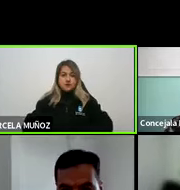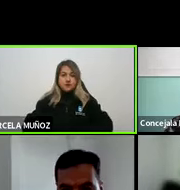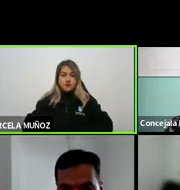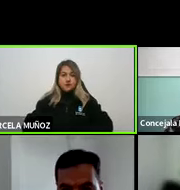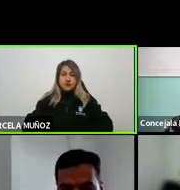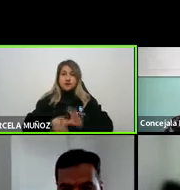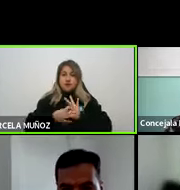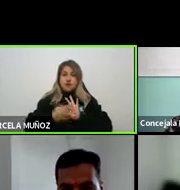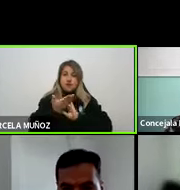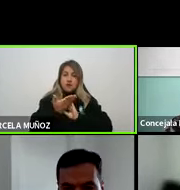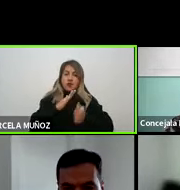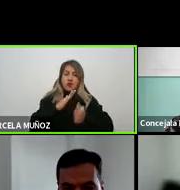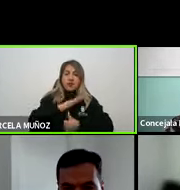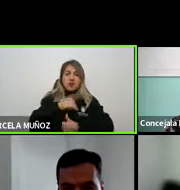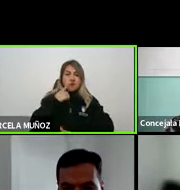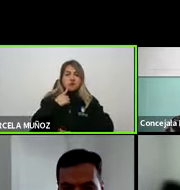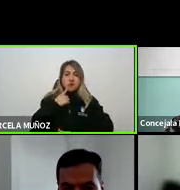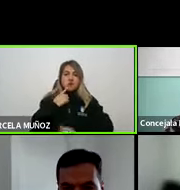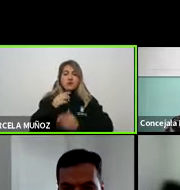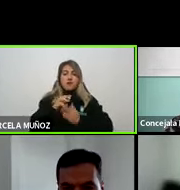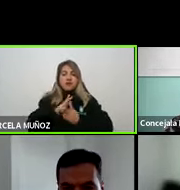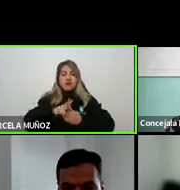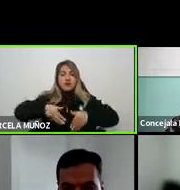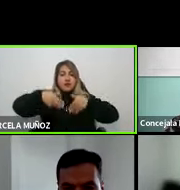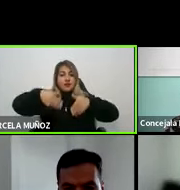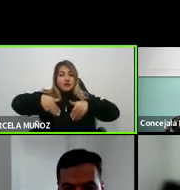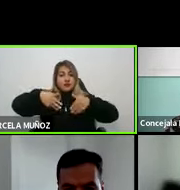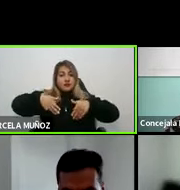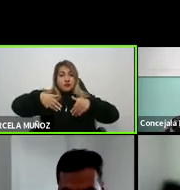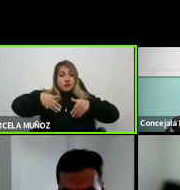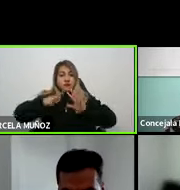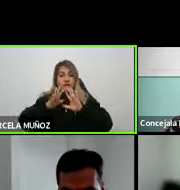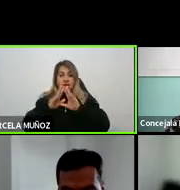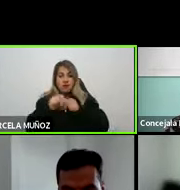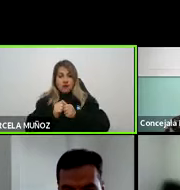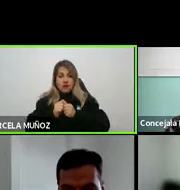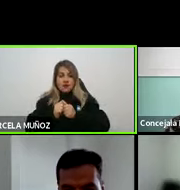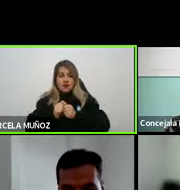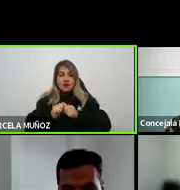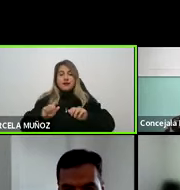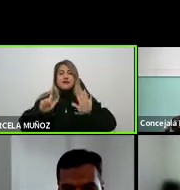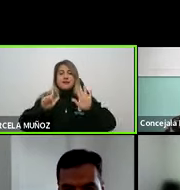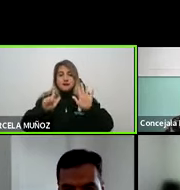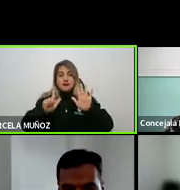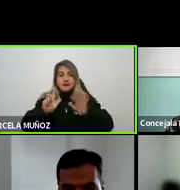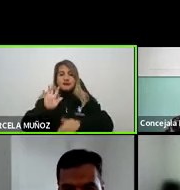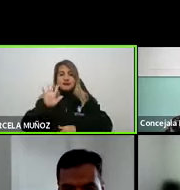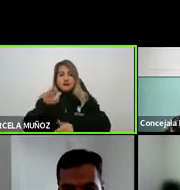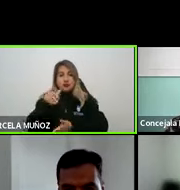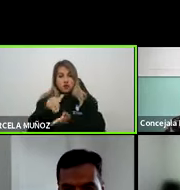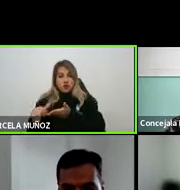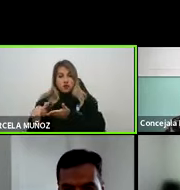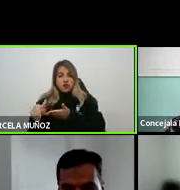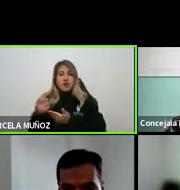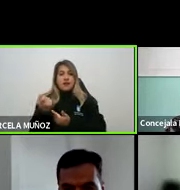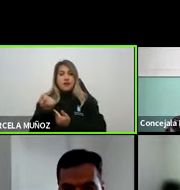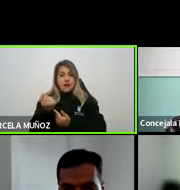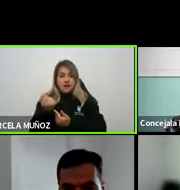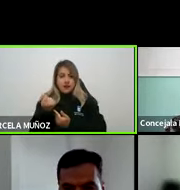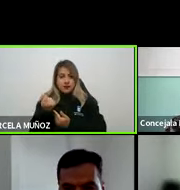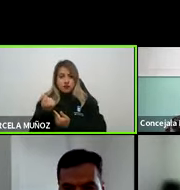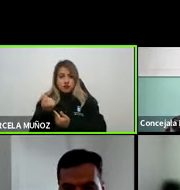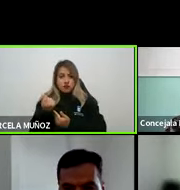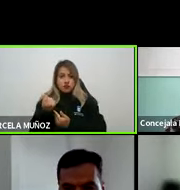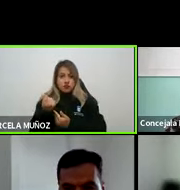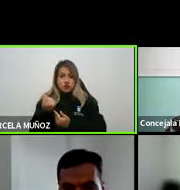Gracias a usted, concejal. Son 19 familias, 7 de ellas con 5 millones de pesos y